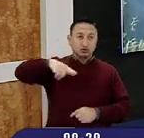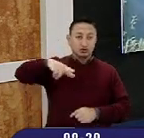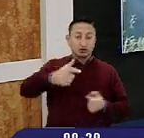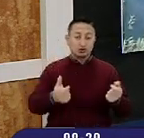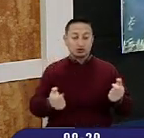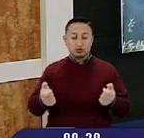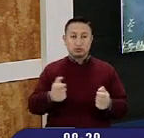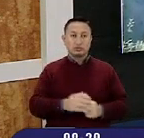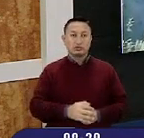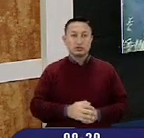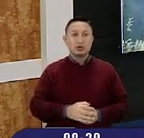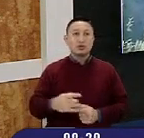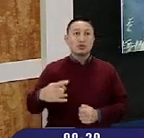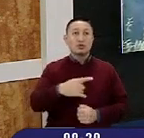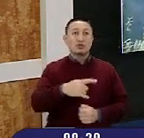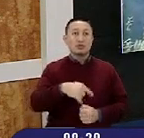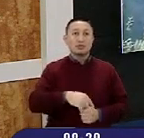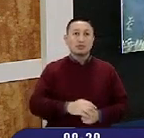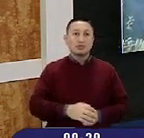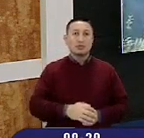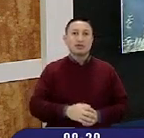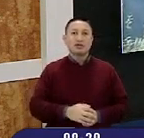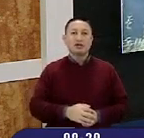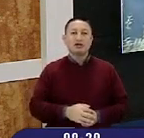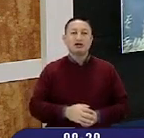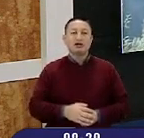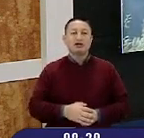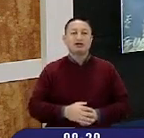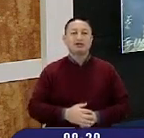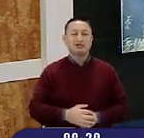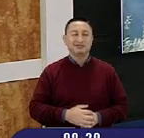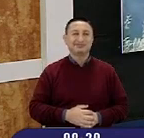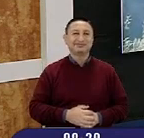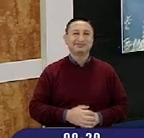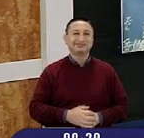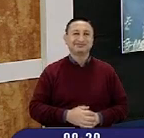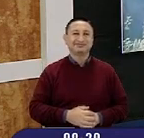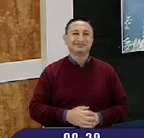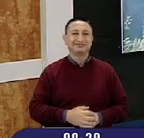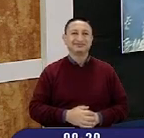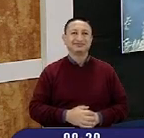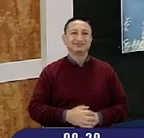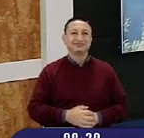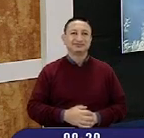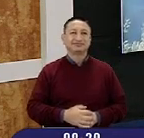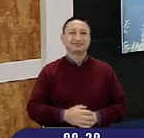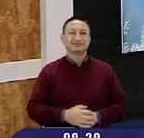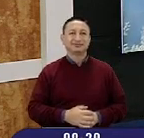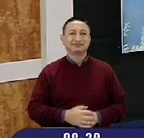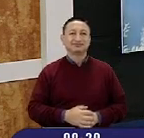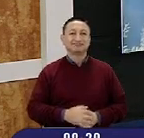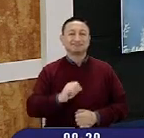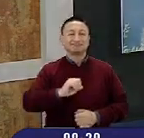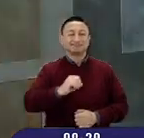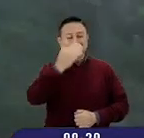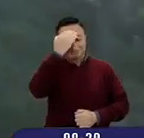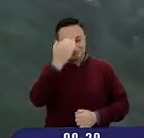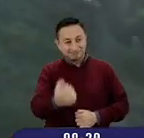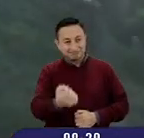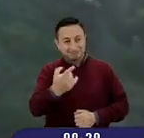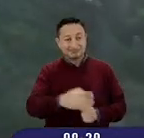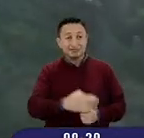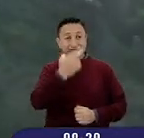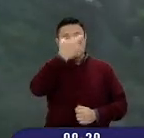vista. Parece que estuviera en el cañón del Topo. Adelante. Robert, amigos televidentes, muy buenos días. Robert,